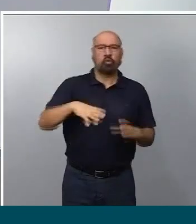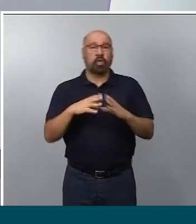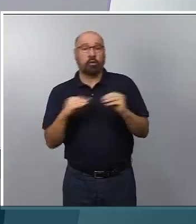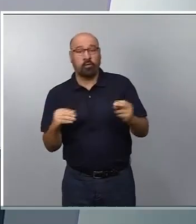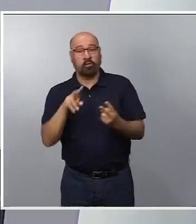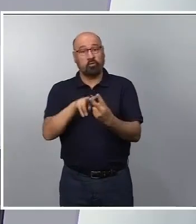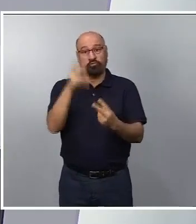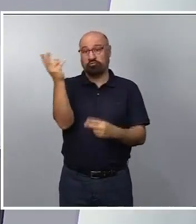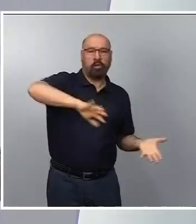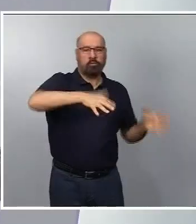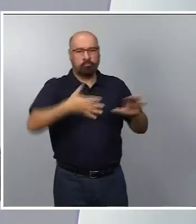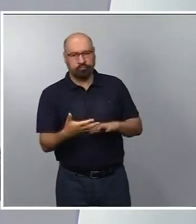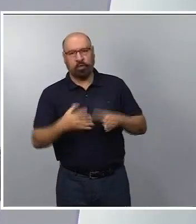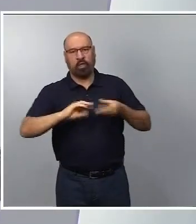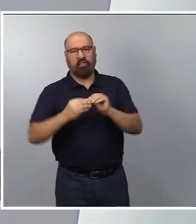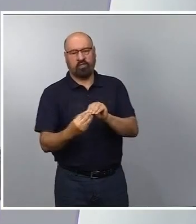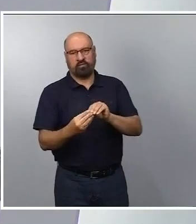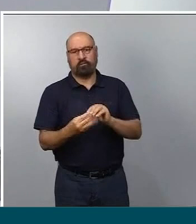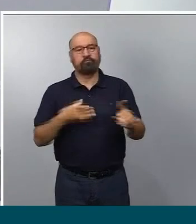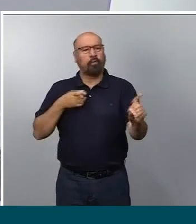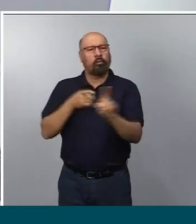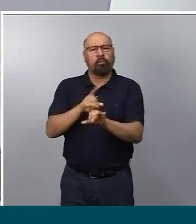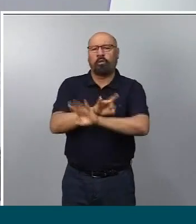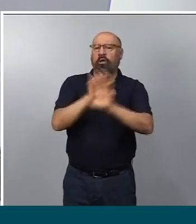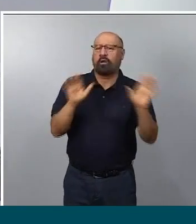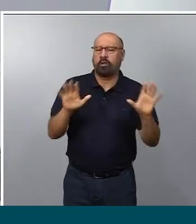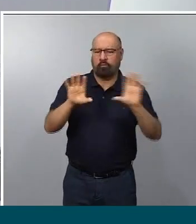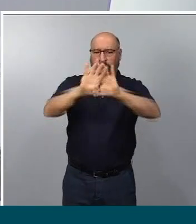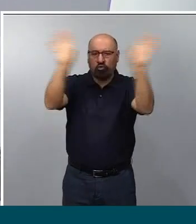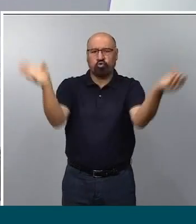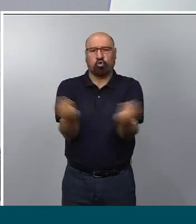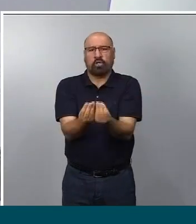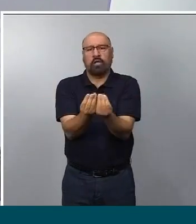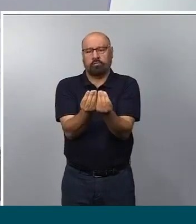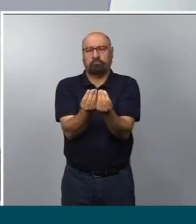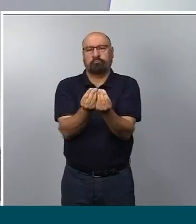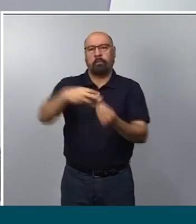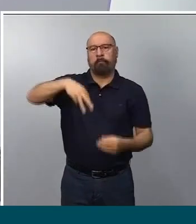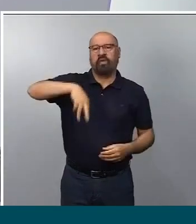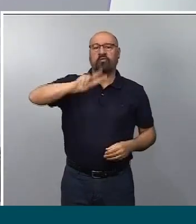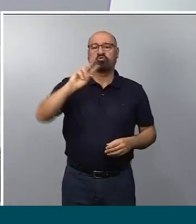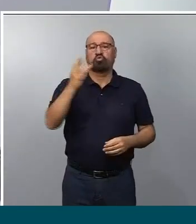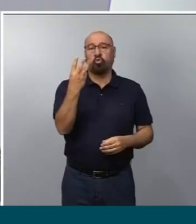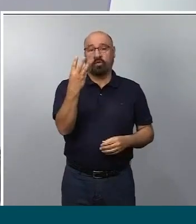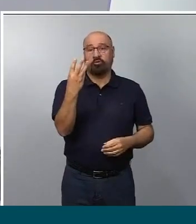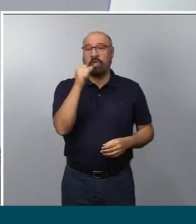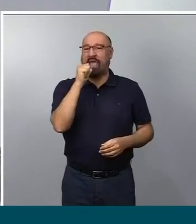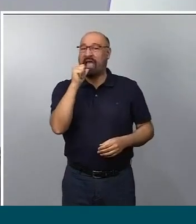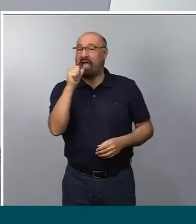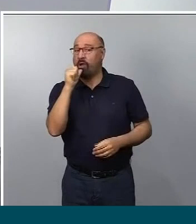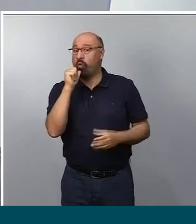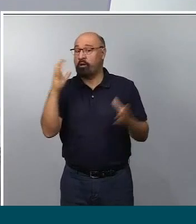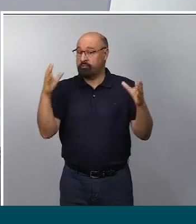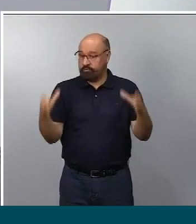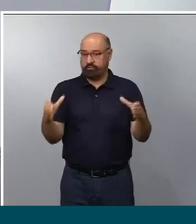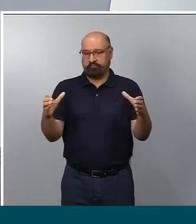nos han pedido ayuda. Nuestro objetivo é que o volumen de agua que España utiliza desta fonte non